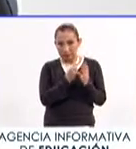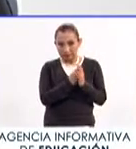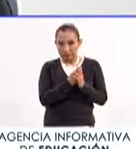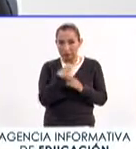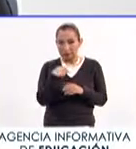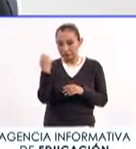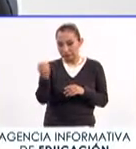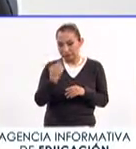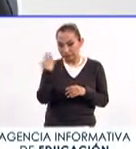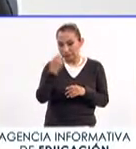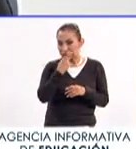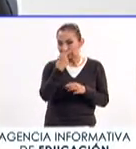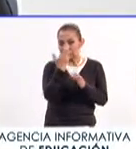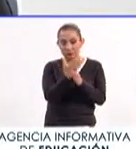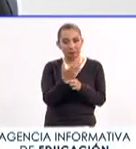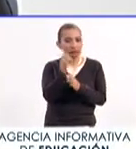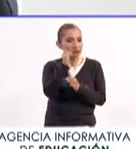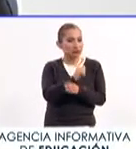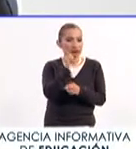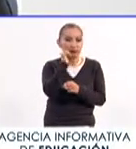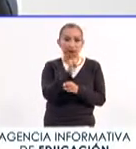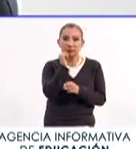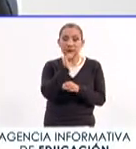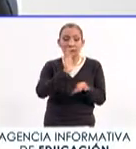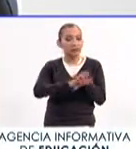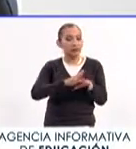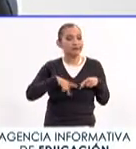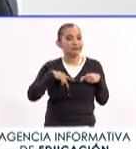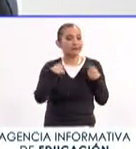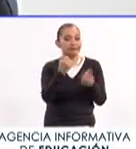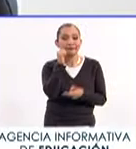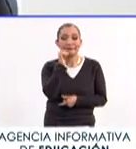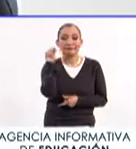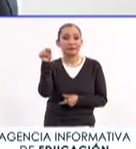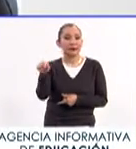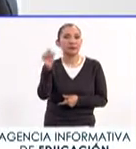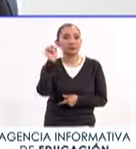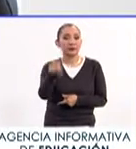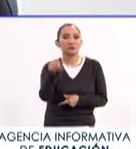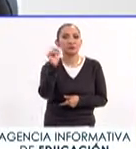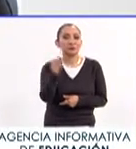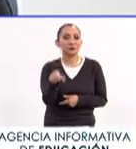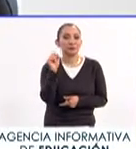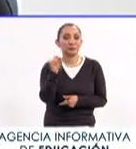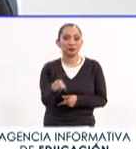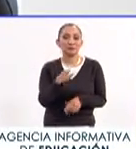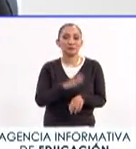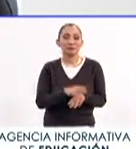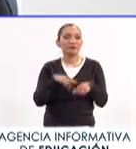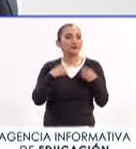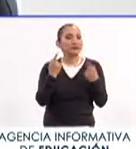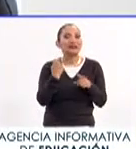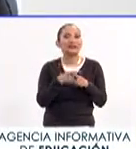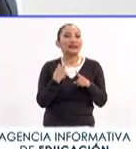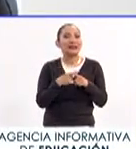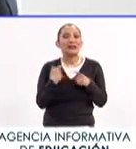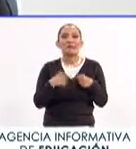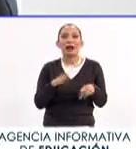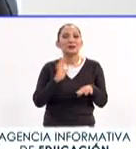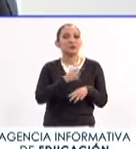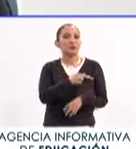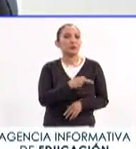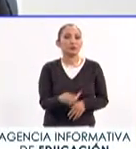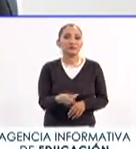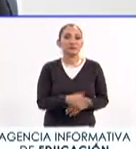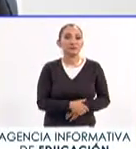mis conferencias que finalmente los más vulnerables siempre son los mismos. Los más vulnerables son siempre los más